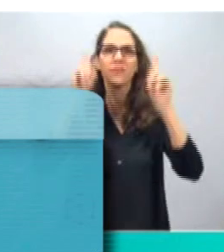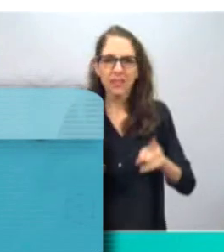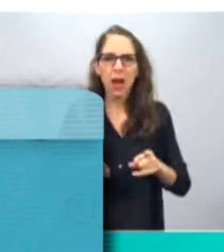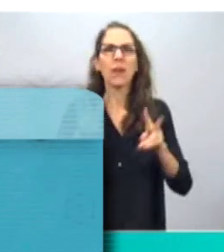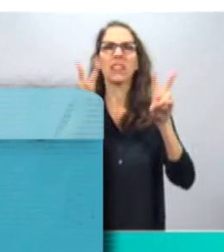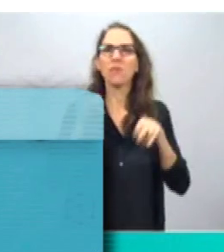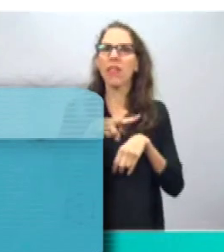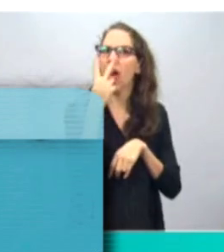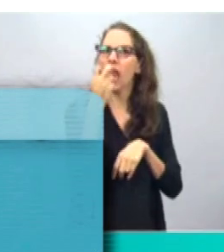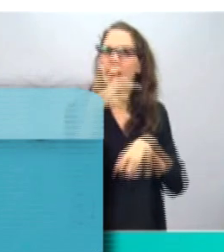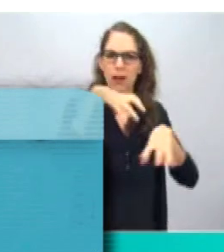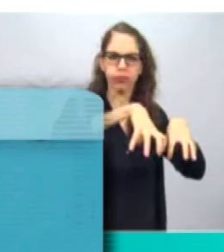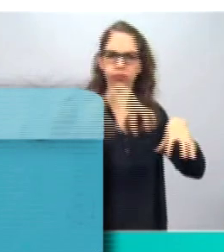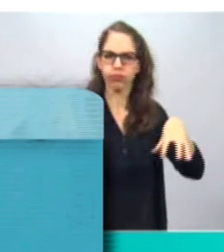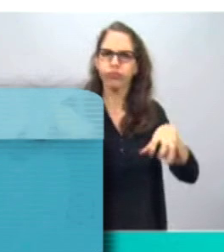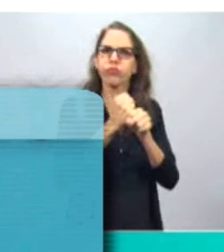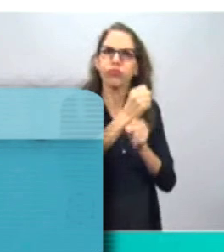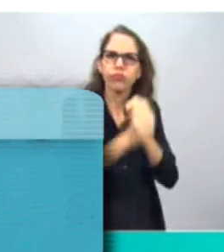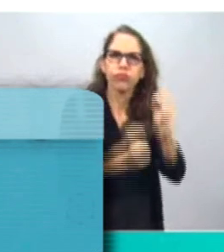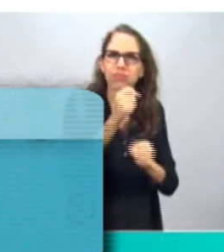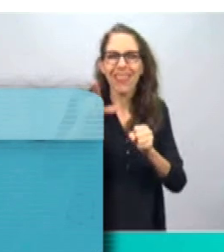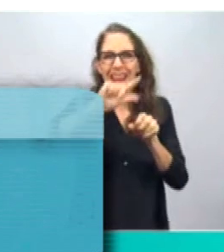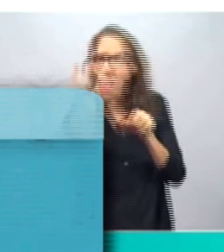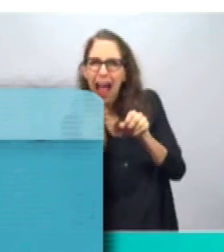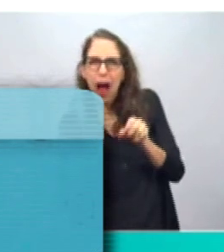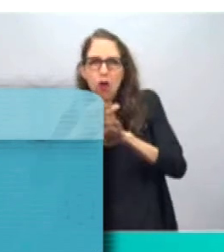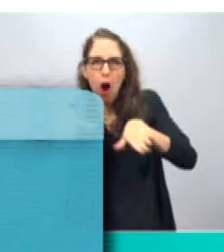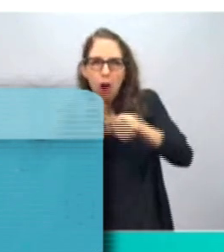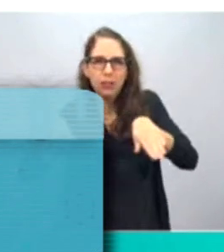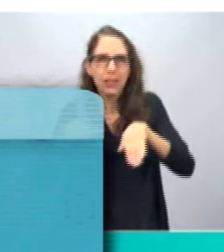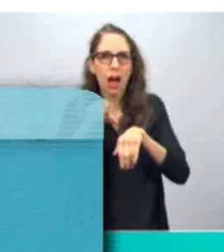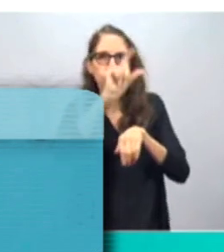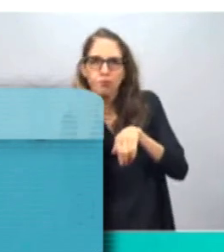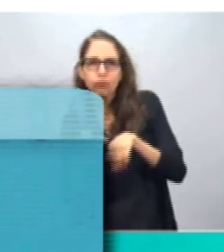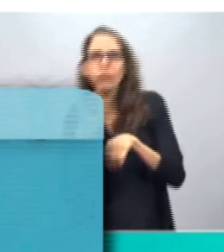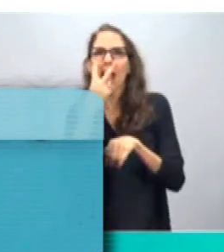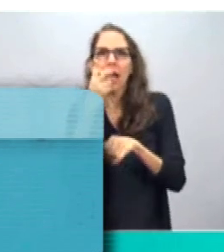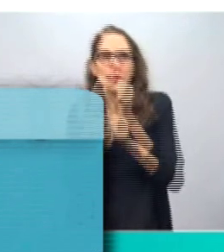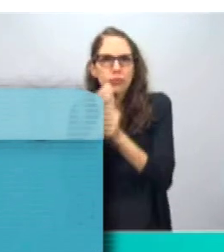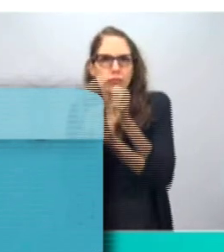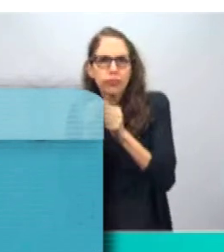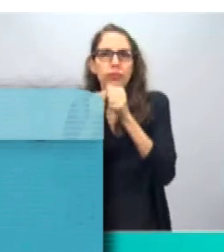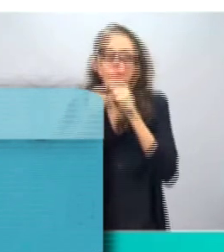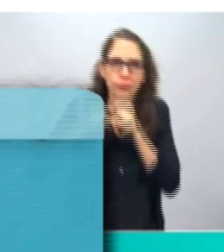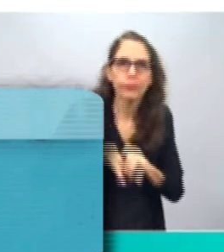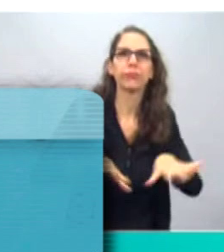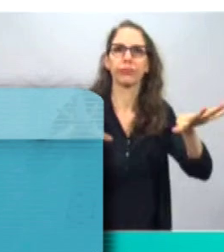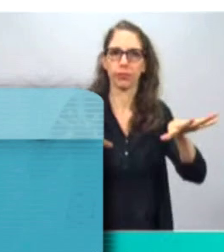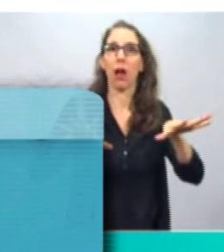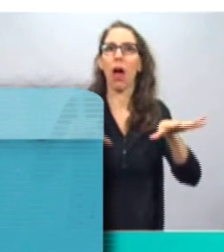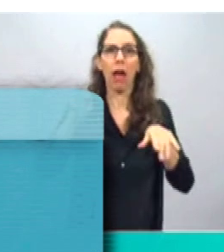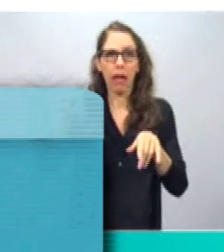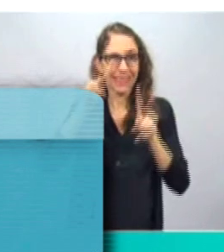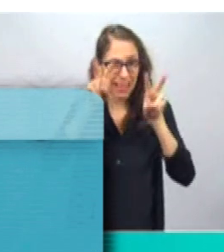que generan las centrales provinciales. Las centrales de la costa generan energía que la inyectan al sistema integrado. Nos